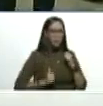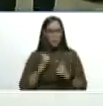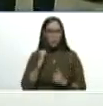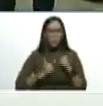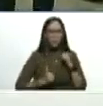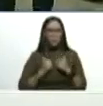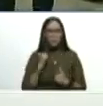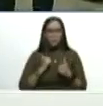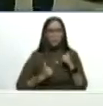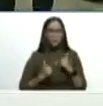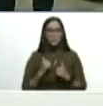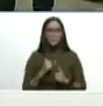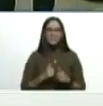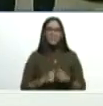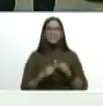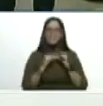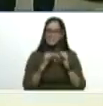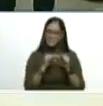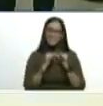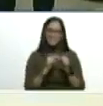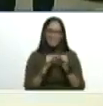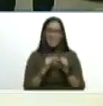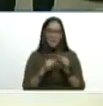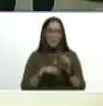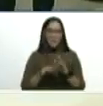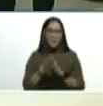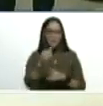haciendo. Sigue adelante que vas bien.